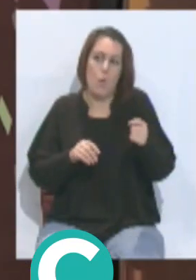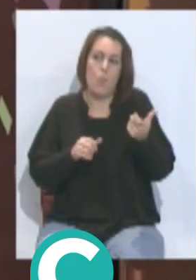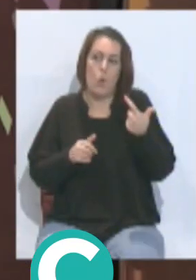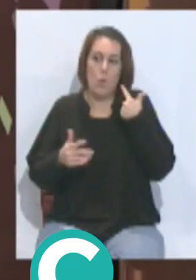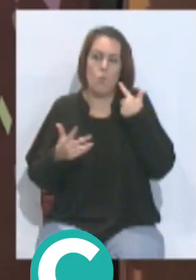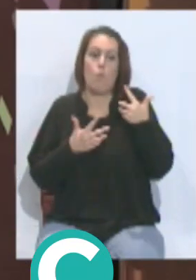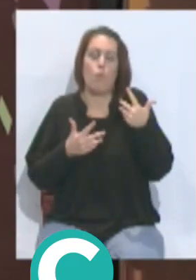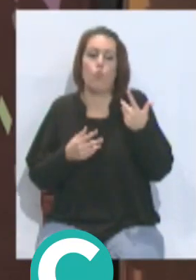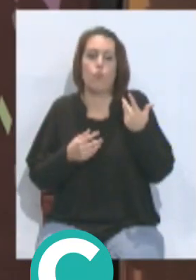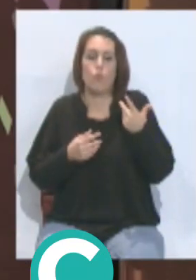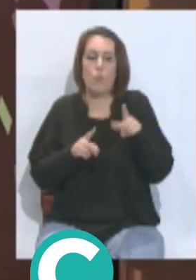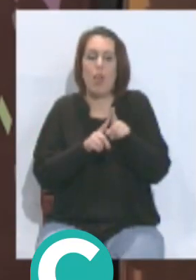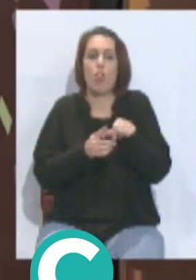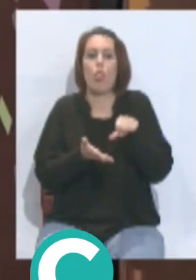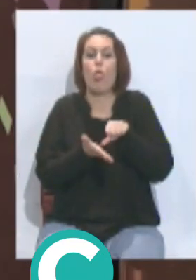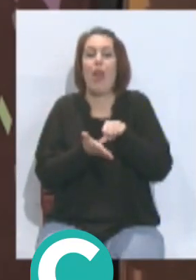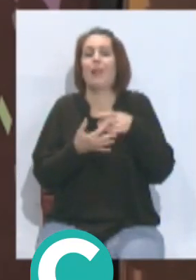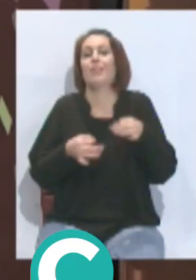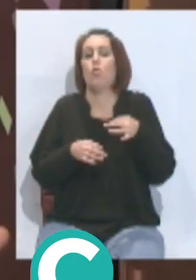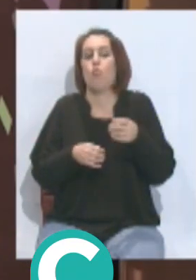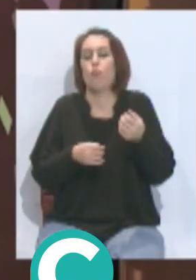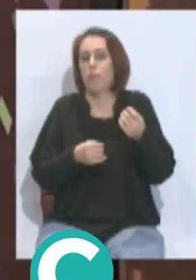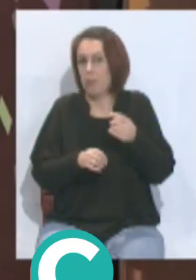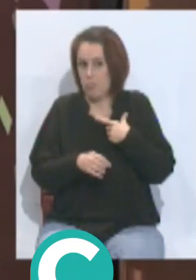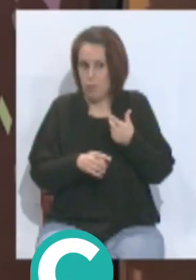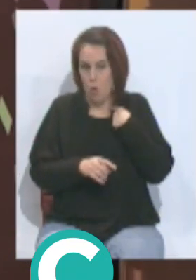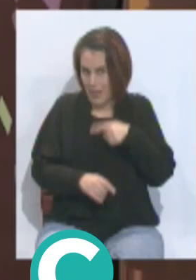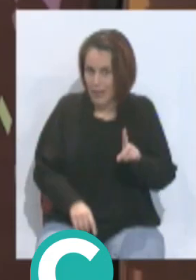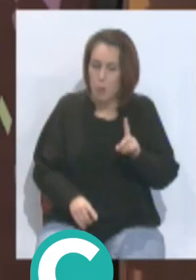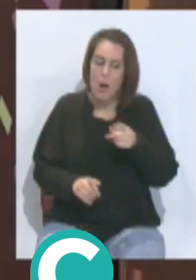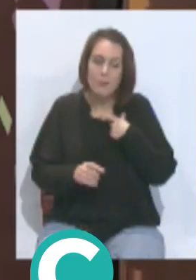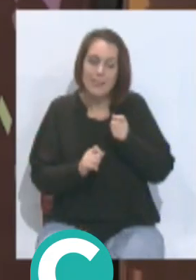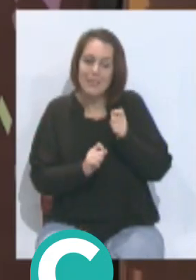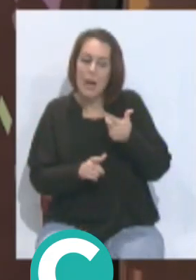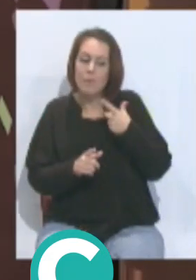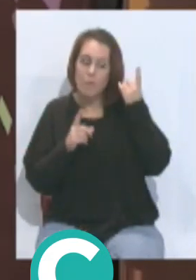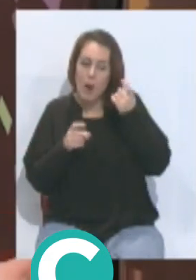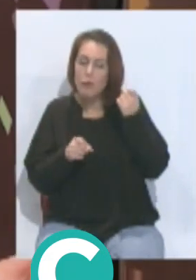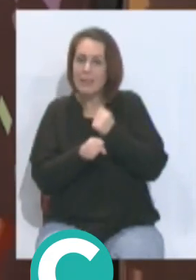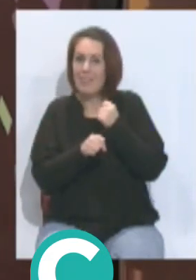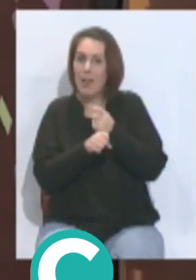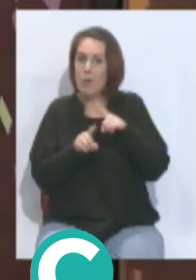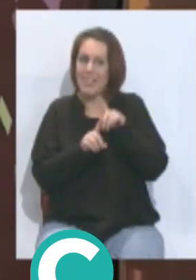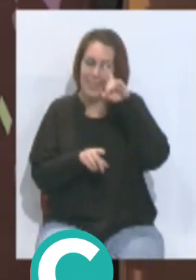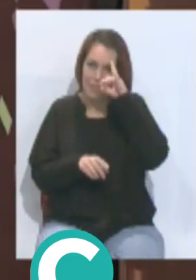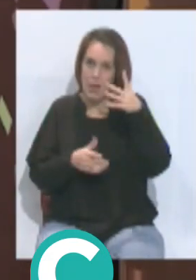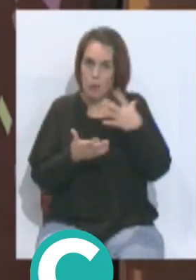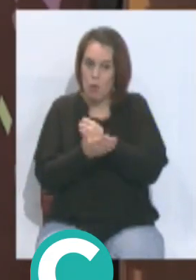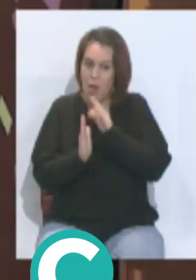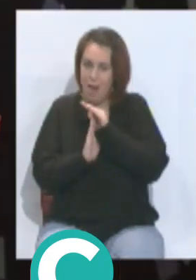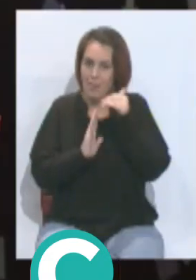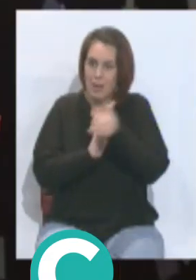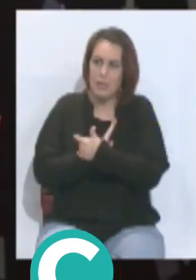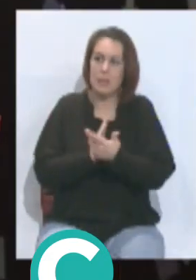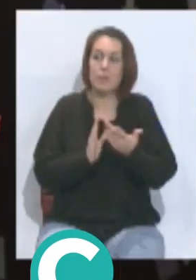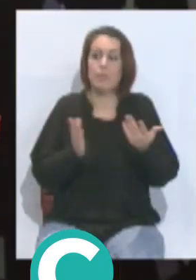popular que lo es, pero sí también ofreciéndole esa perspectiva del esfuerzo, del trabajo y de toda la creatividad que tiene detrás, David.